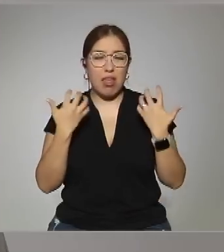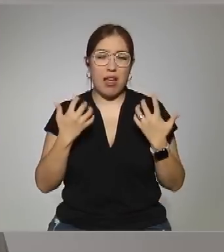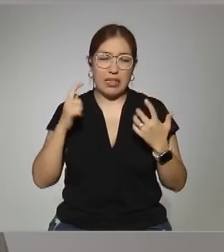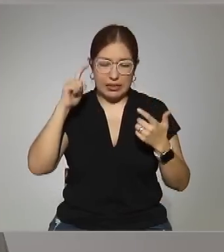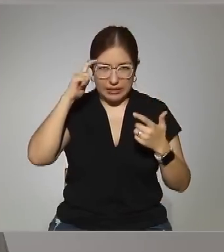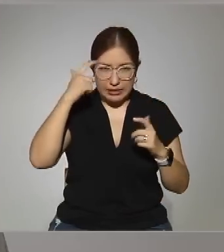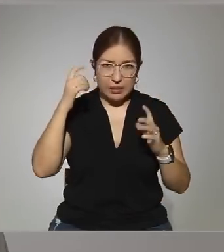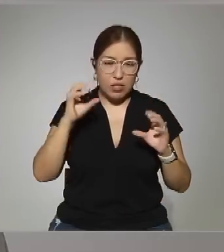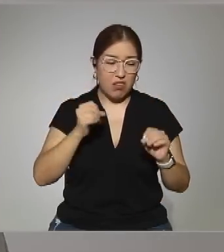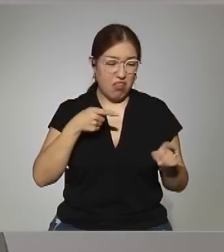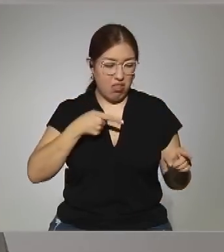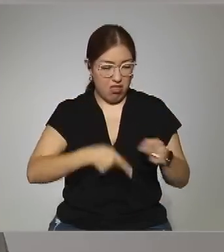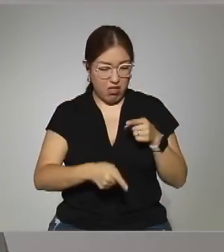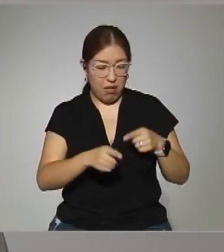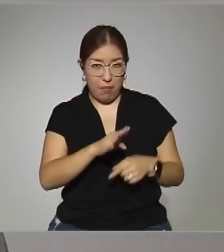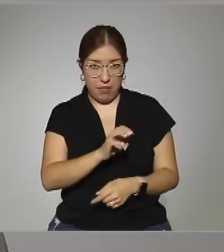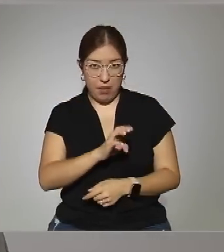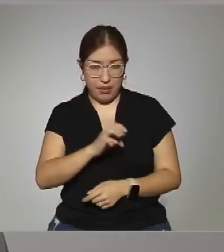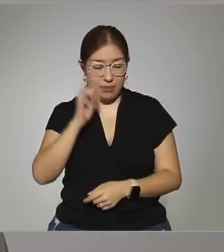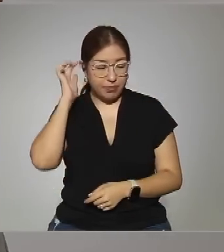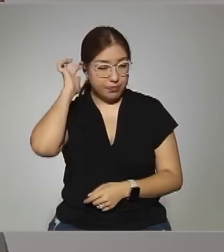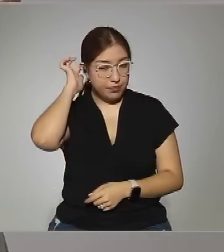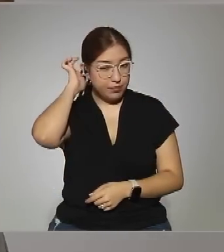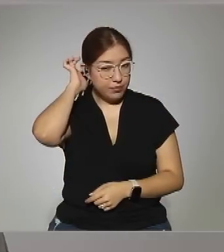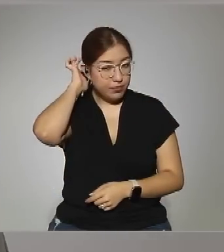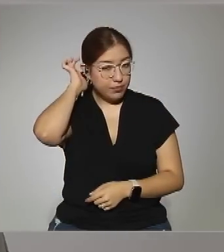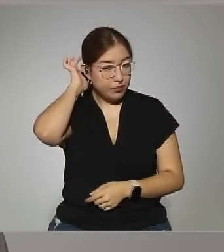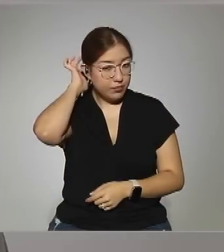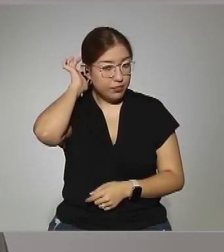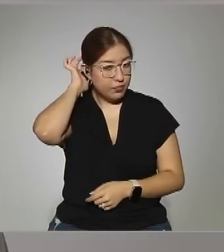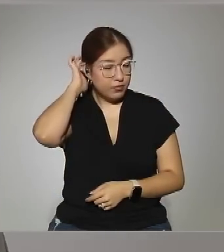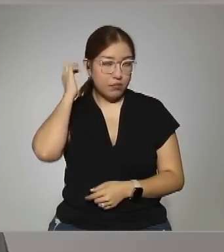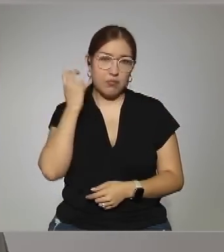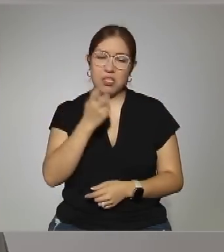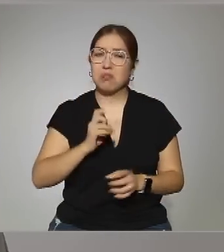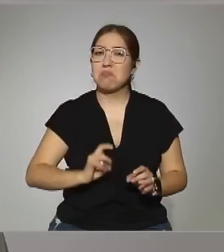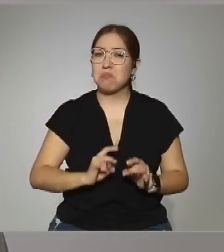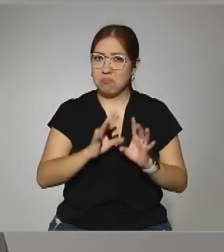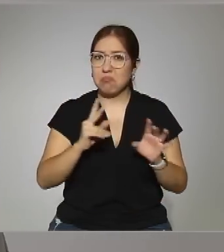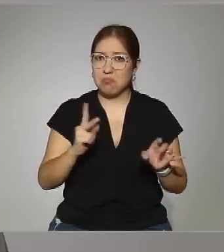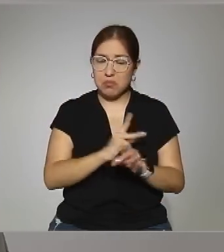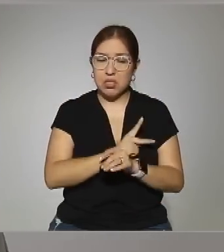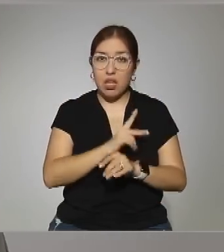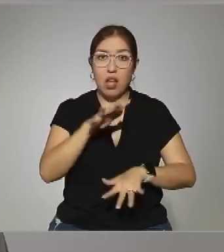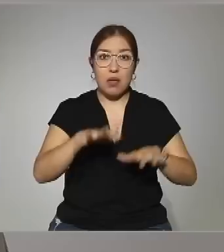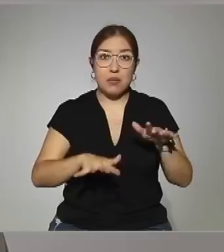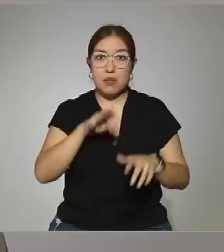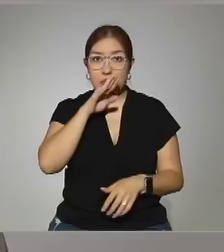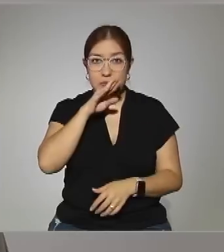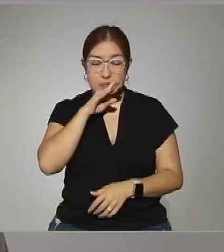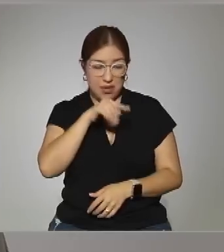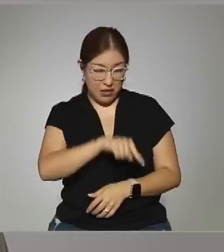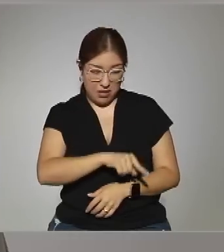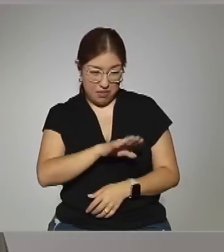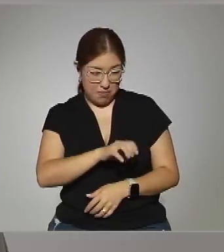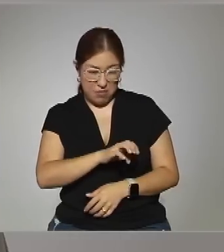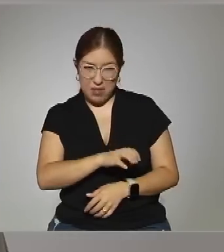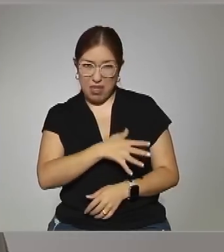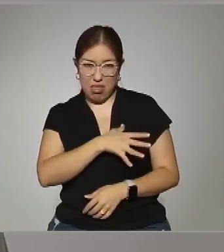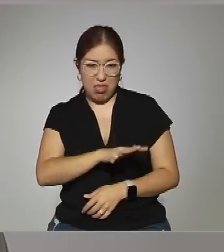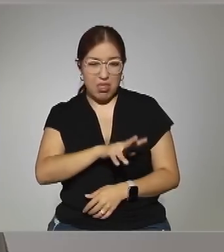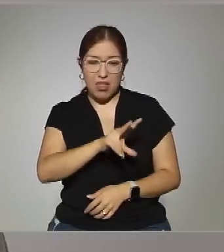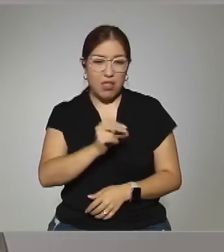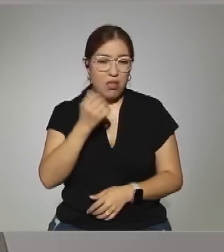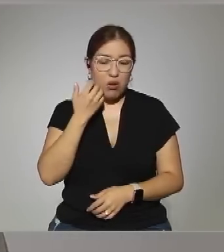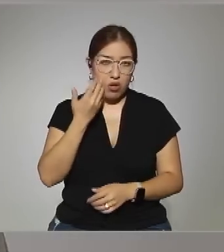incluso insulta al bebé, y esto es algo que puede pasar, ¿no? En ocasiones la mamá no quiere tener al bebé y desde ese momento se